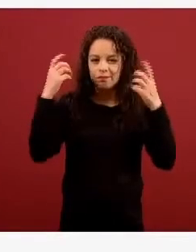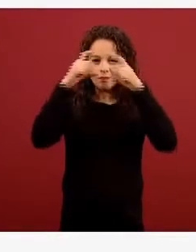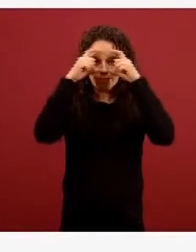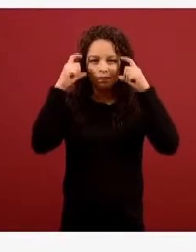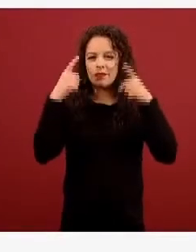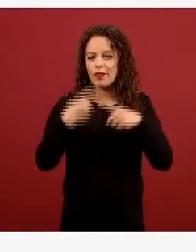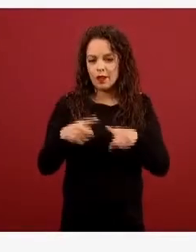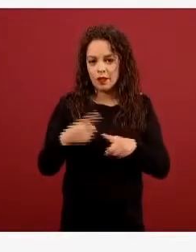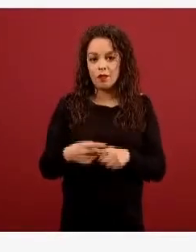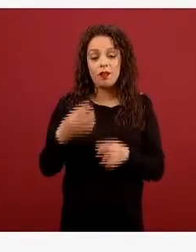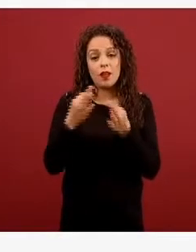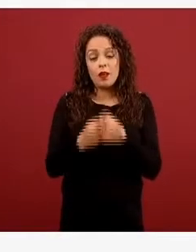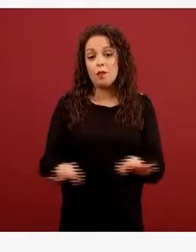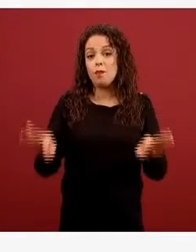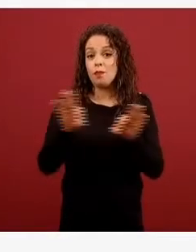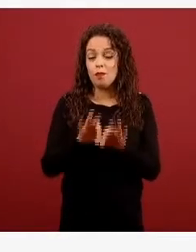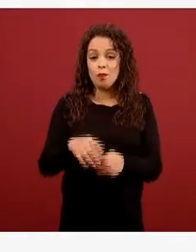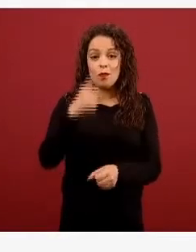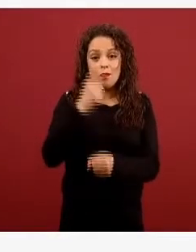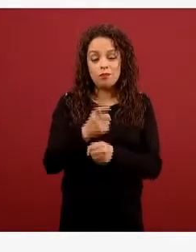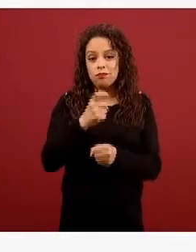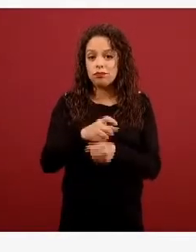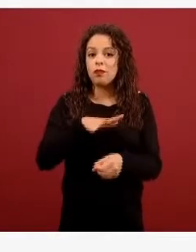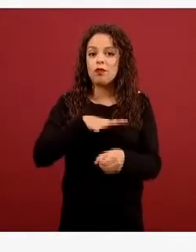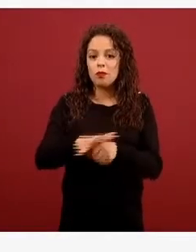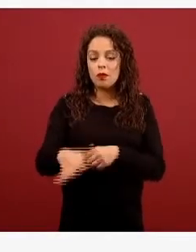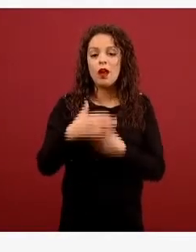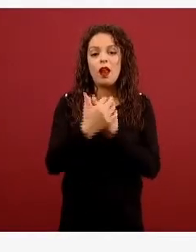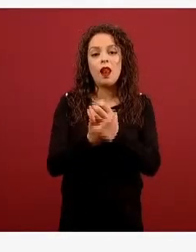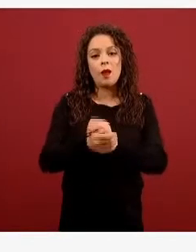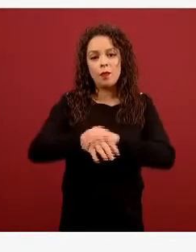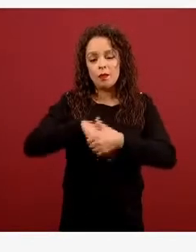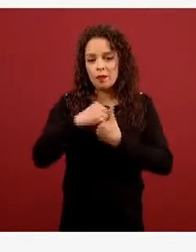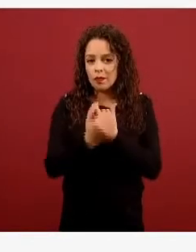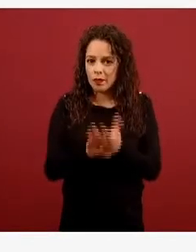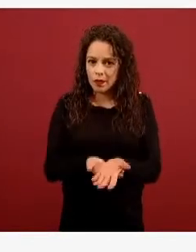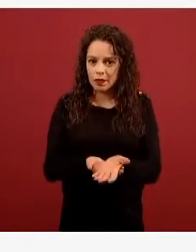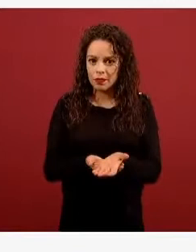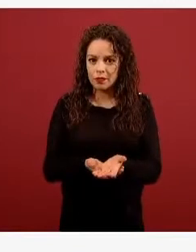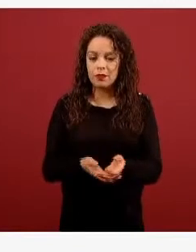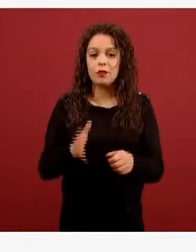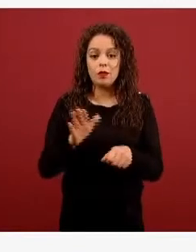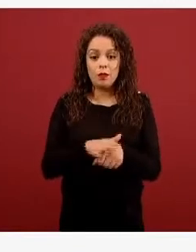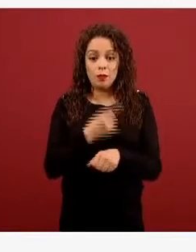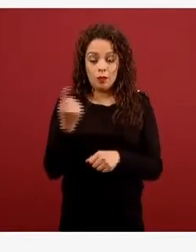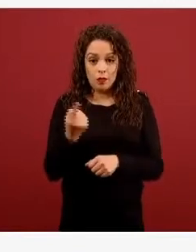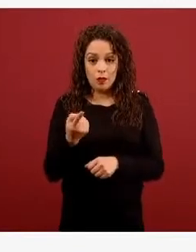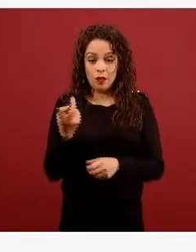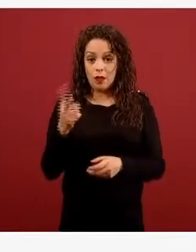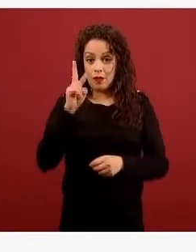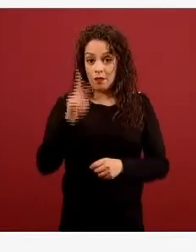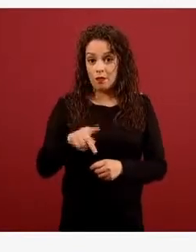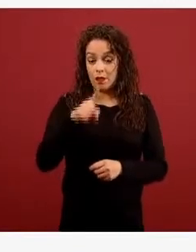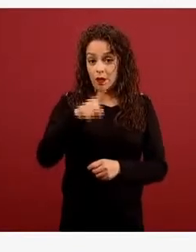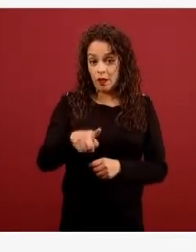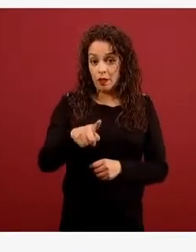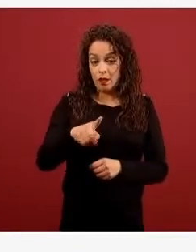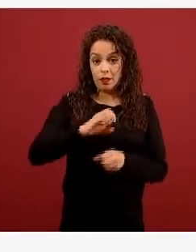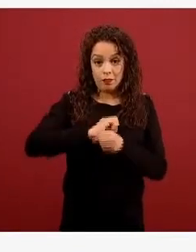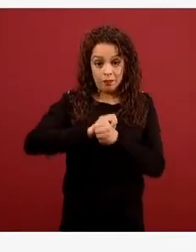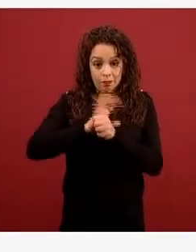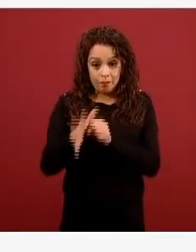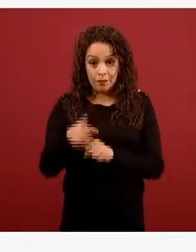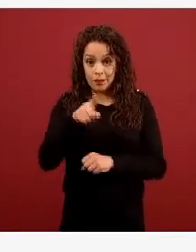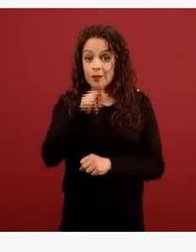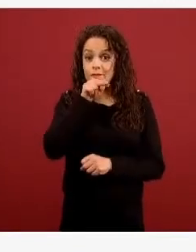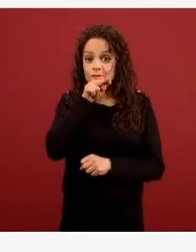higiene de manos, el lavado de manos. Aquí no solamente nos preocupan los coronavirus, también nos preocupan otro tipo de